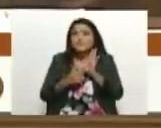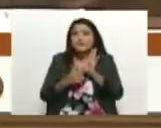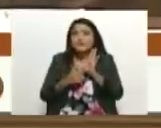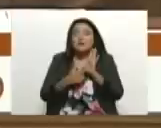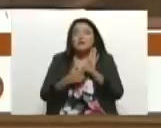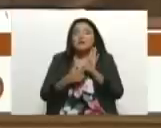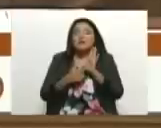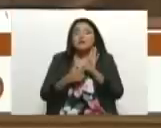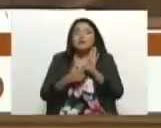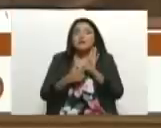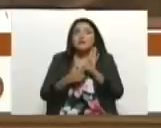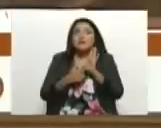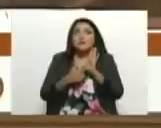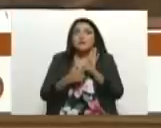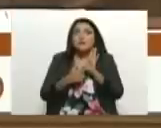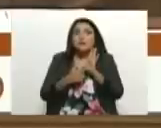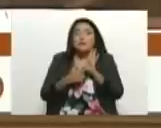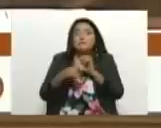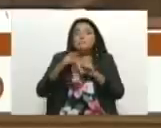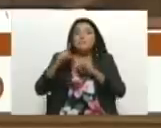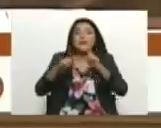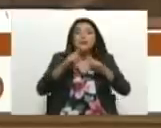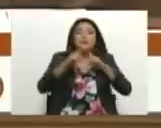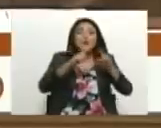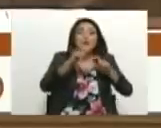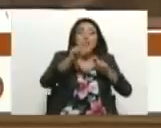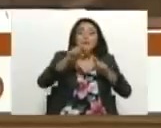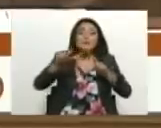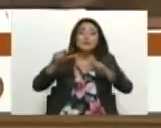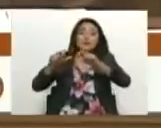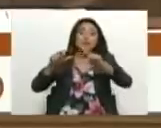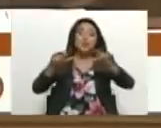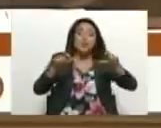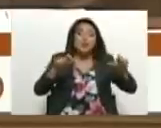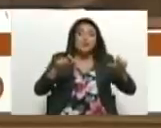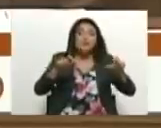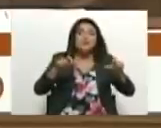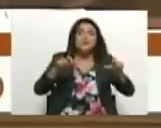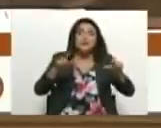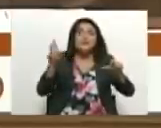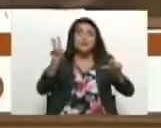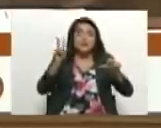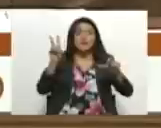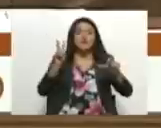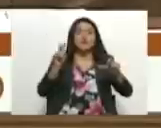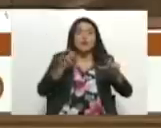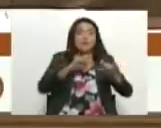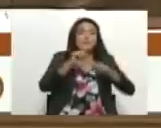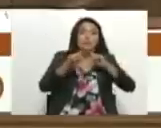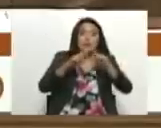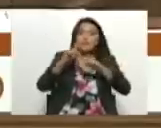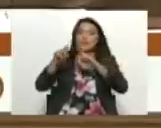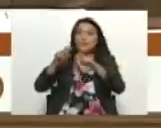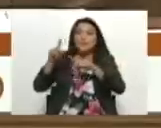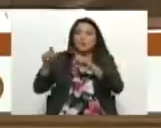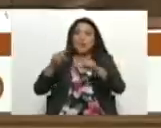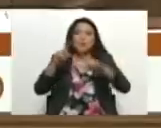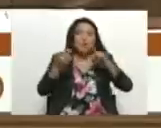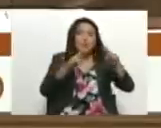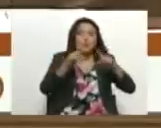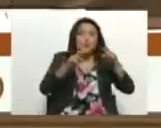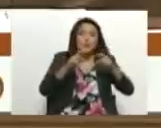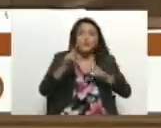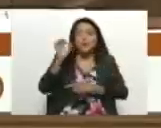necesidad de consultar a los distintos sectores involucrados, a los factores de la sociedad, a los